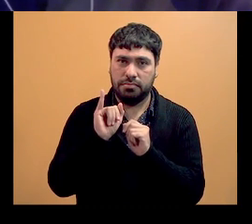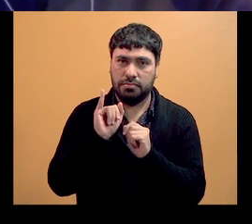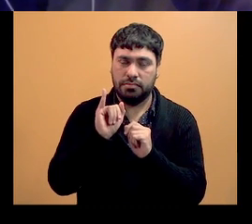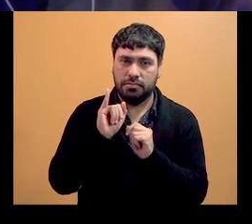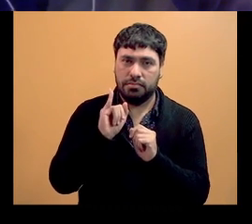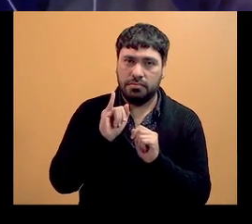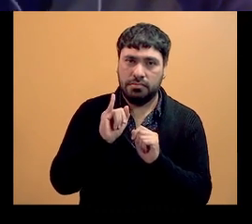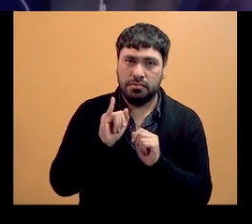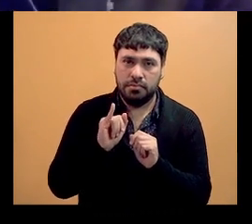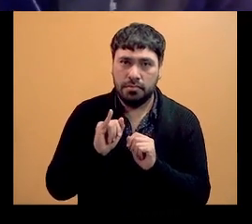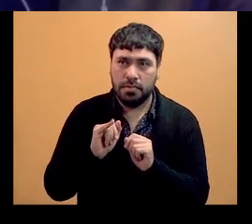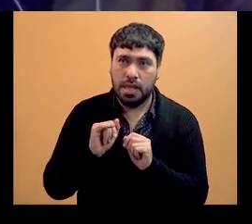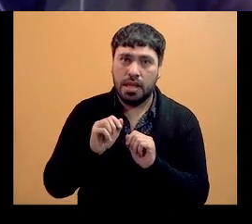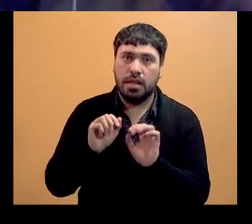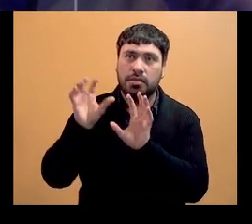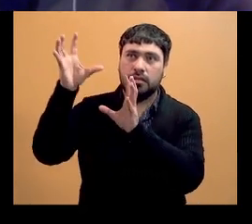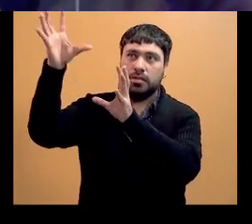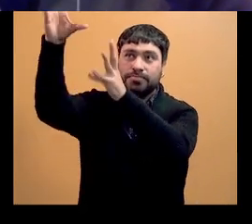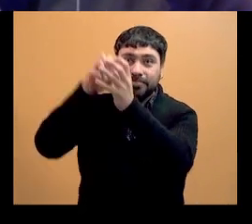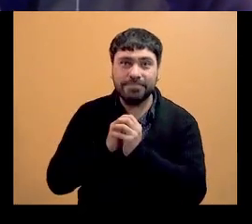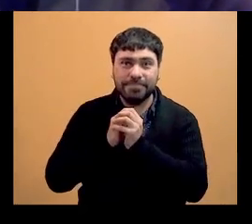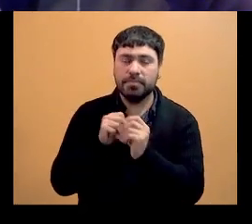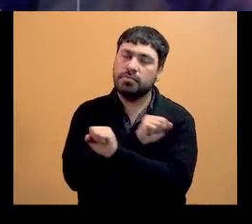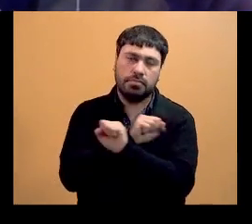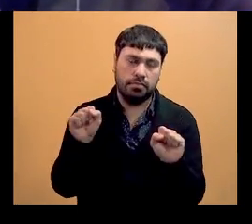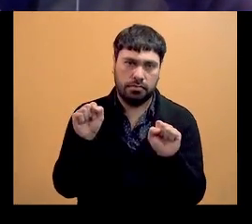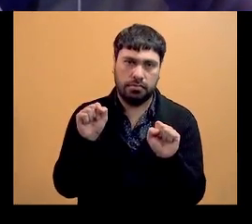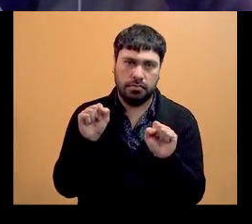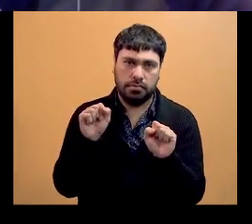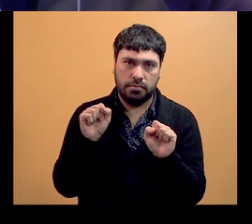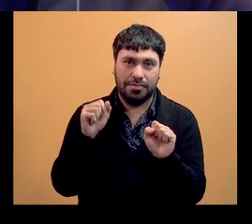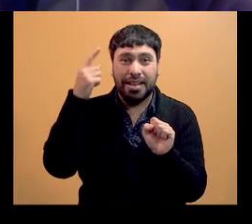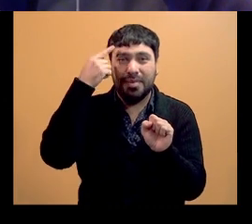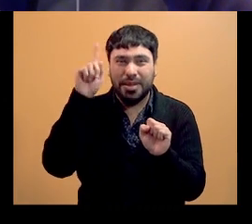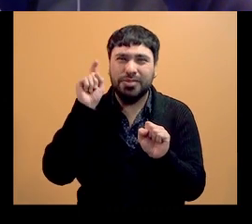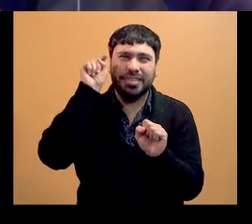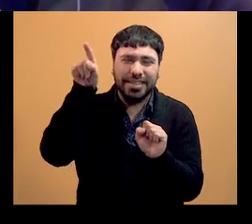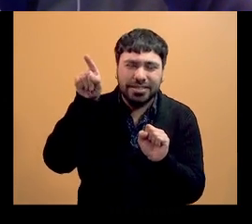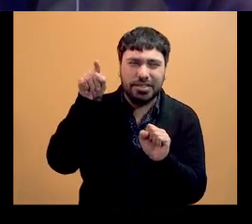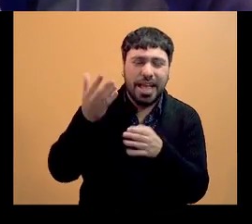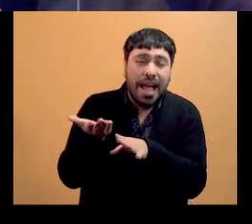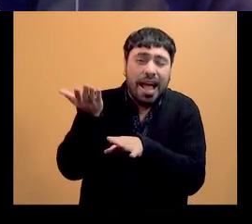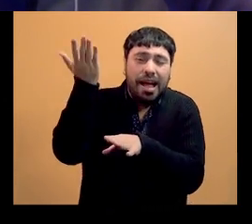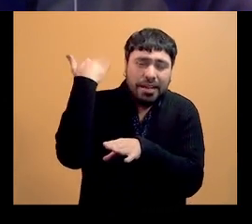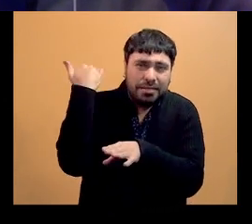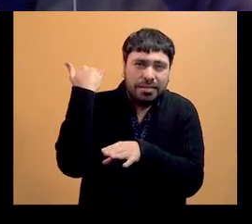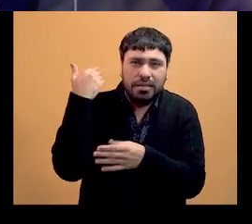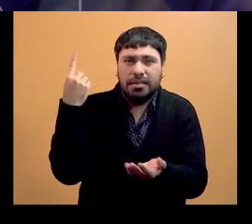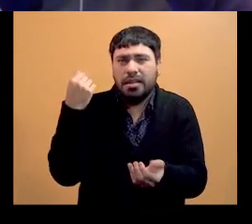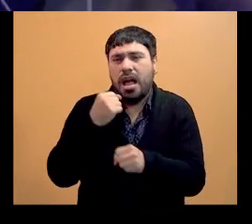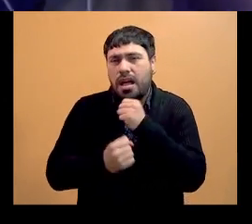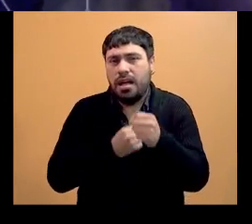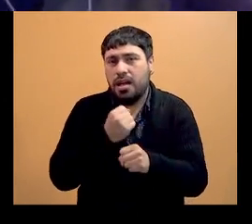de, no es 100% posible de eliminar, pero tiene que ver más con los protocolos antiguos de lanzamiento de la década